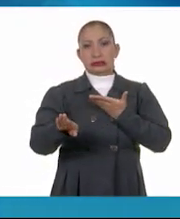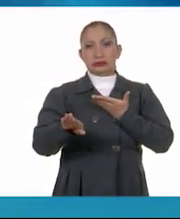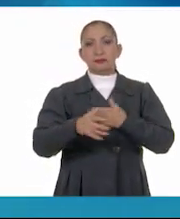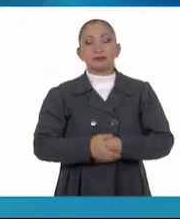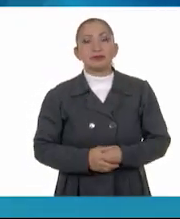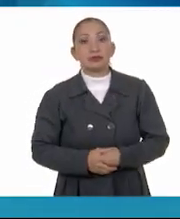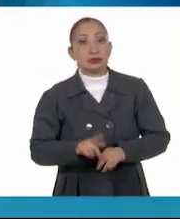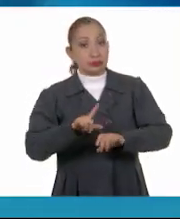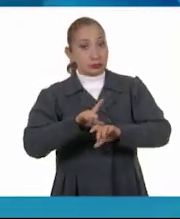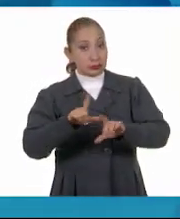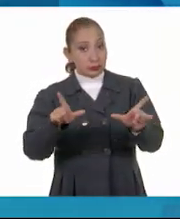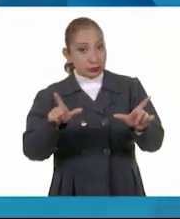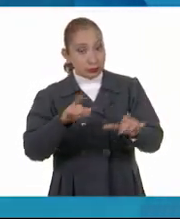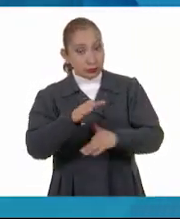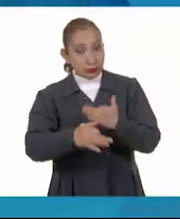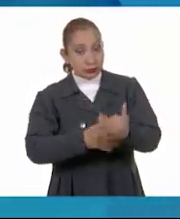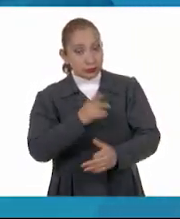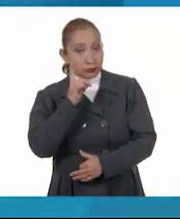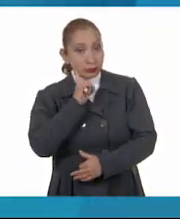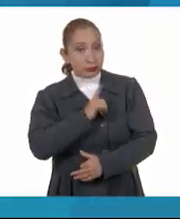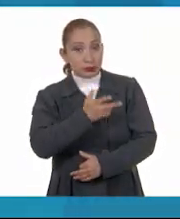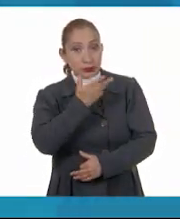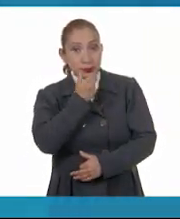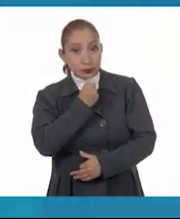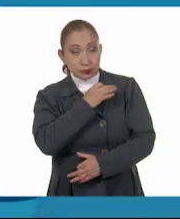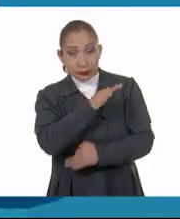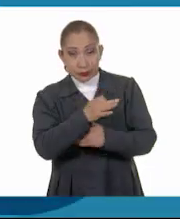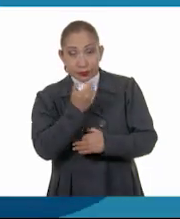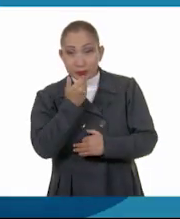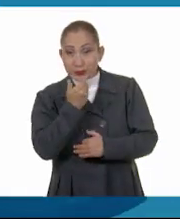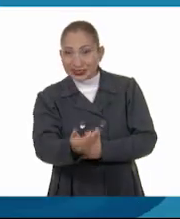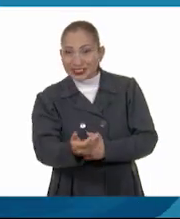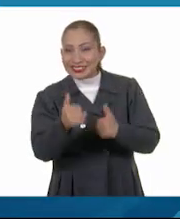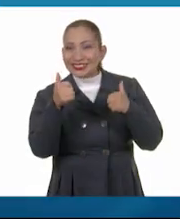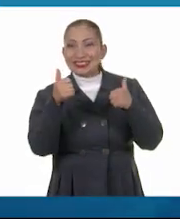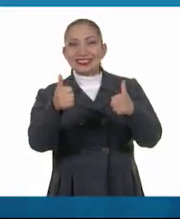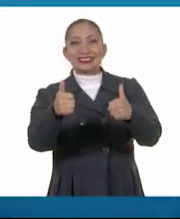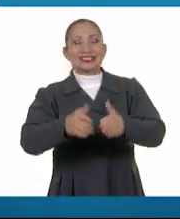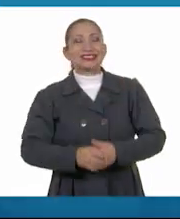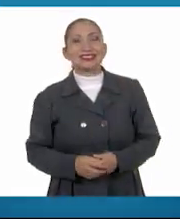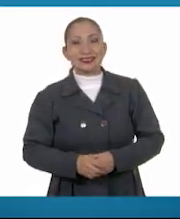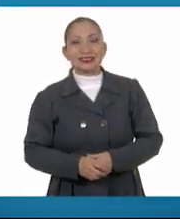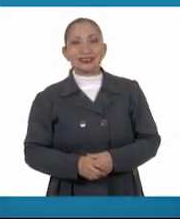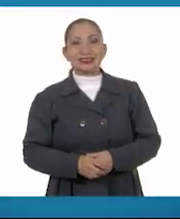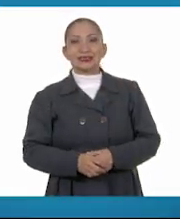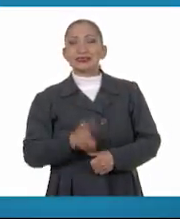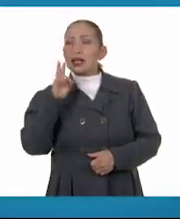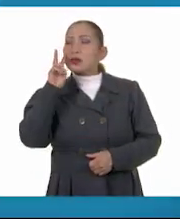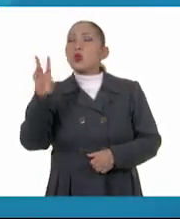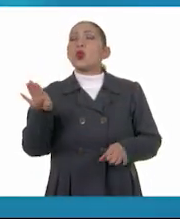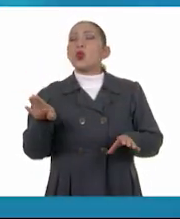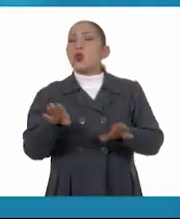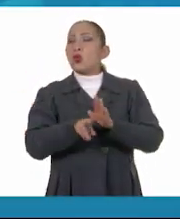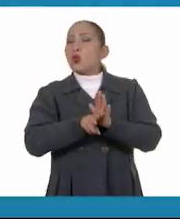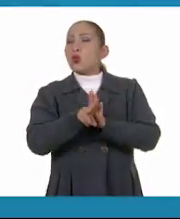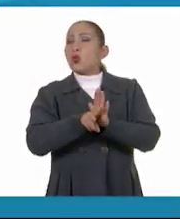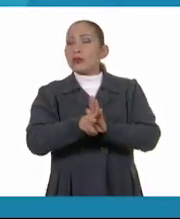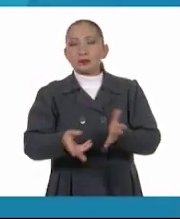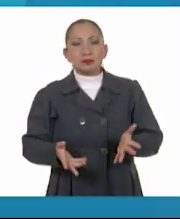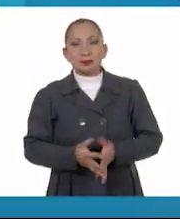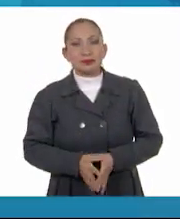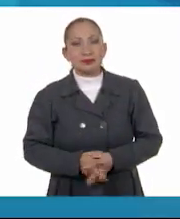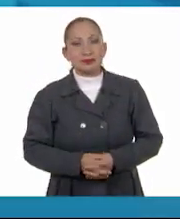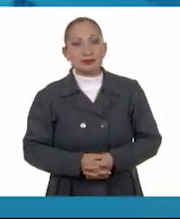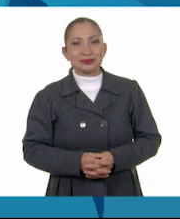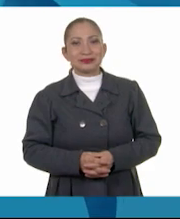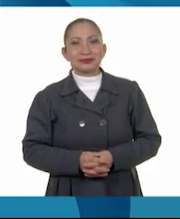distancia. ¿Listas? ¿Listos? ¡Muy bien! ¡Vamos a ver el siguiente